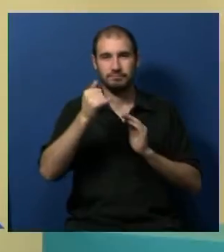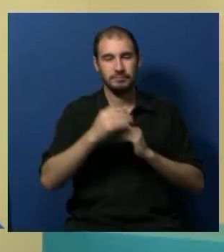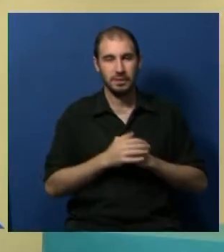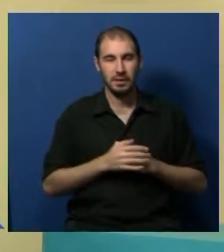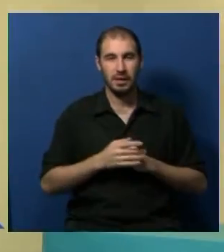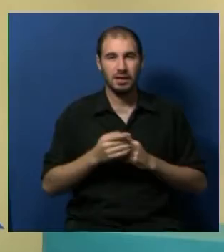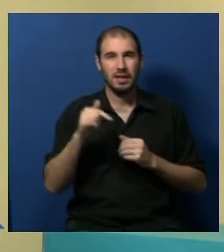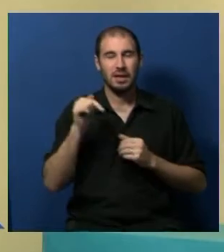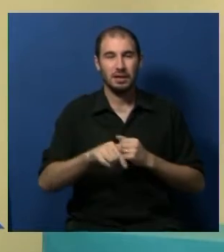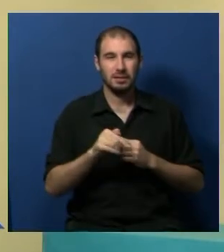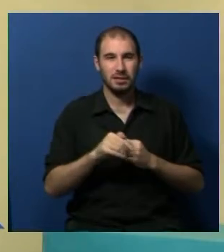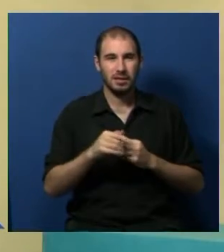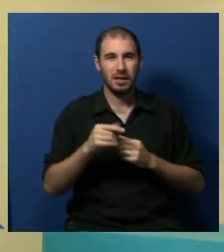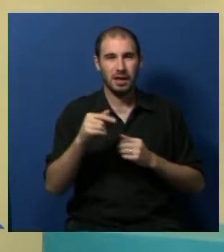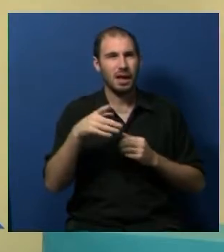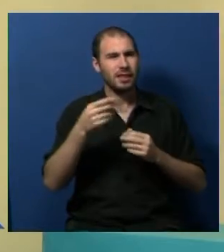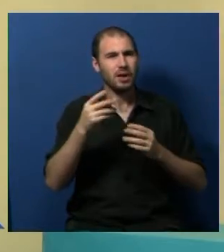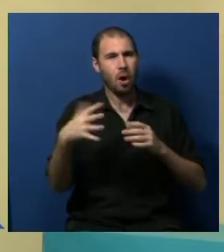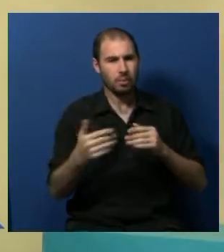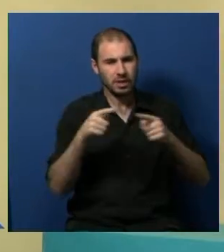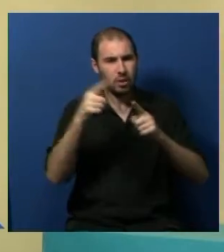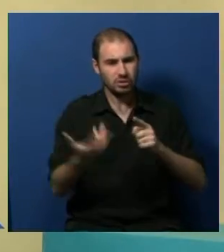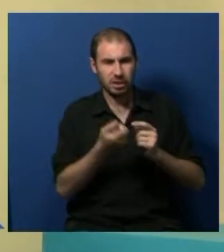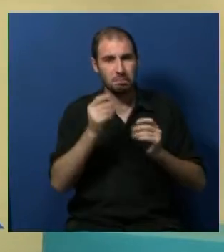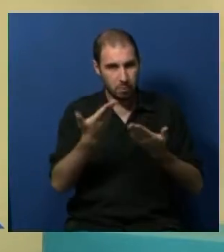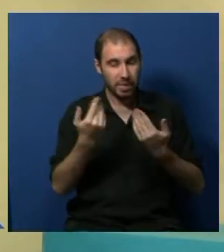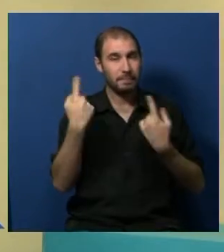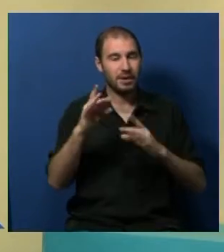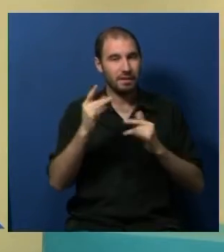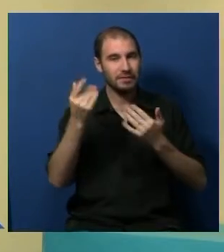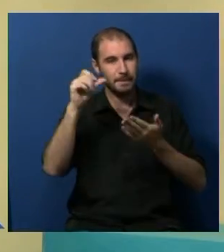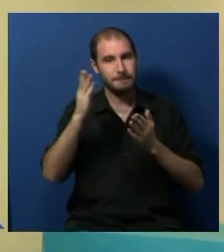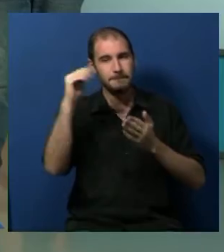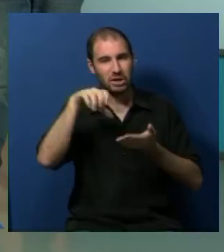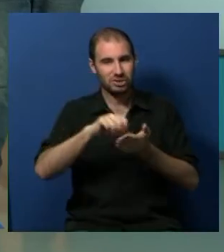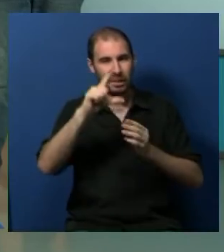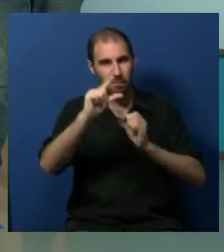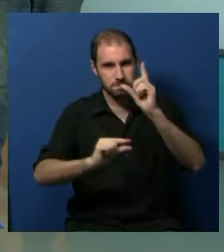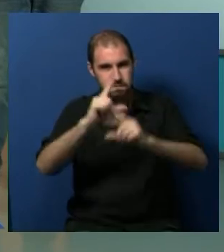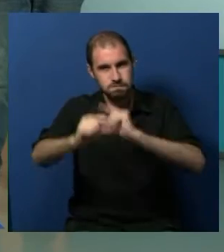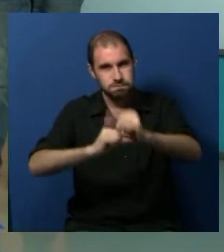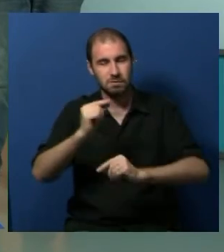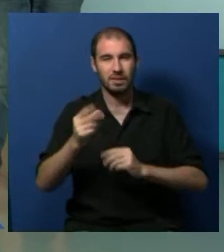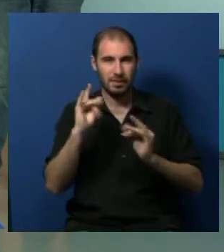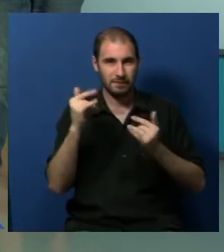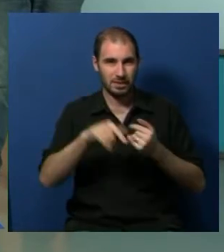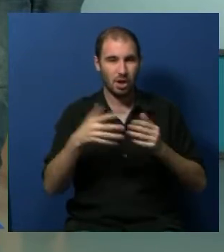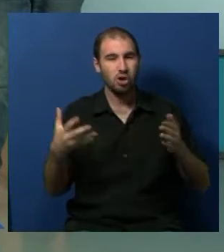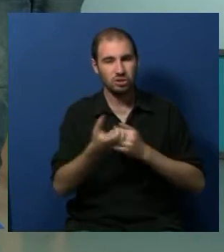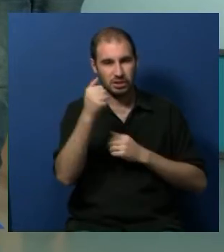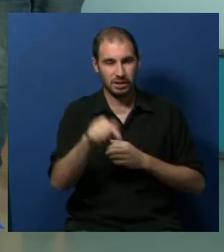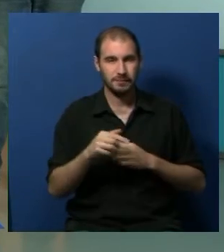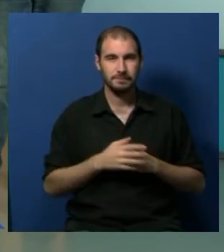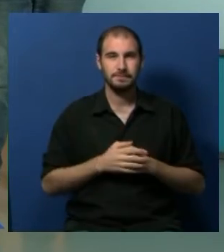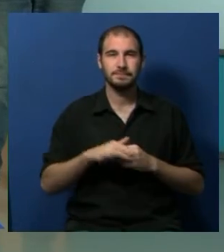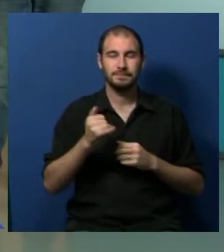ejemplo. por lo tanto no es lejos, no está lejos del objetivo. Ahora va a ser difícil, el Banco Central va a tener que seguir trabajando muy duro, muy arduamente para poder llegar a ese objetivo.